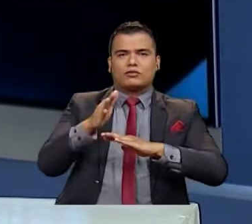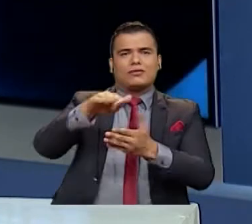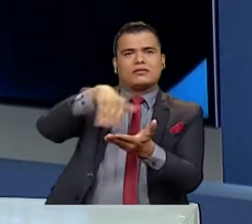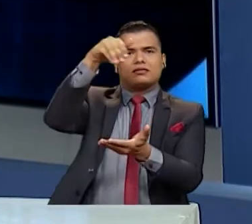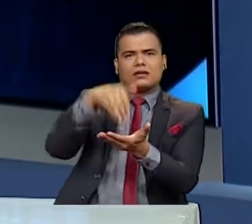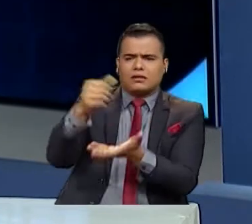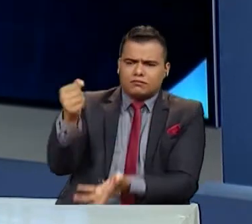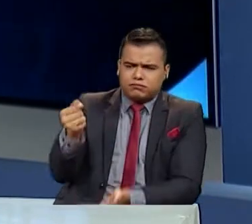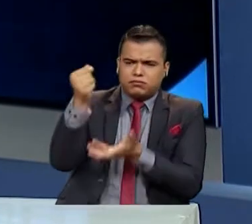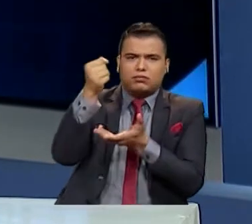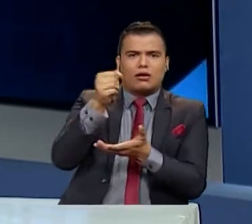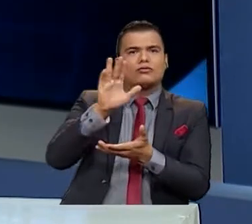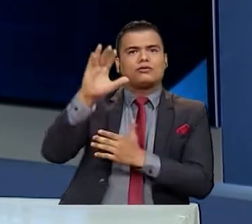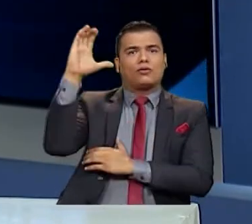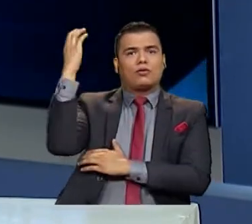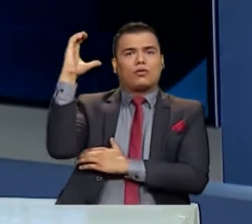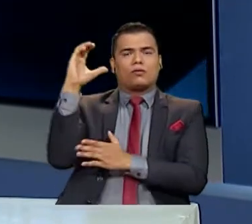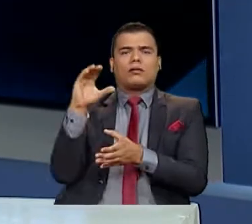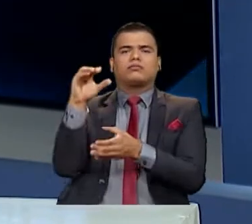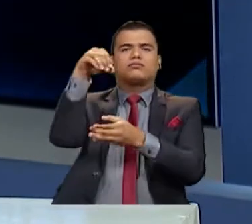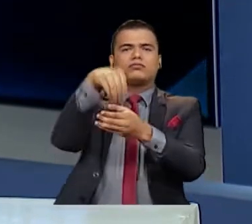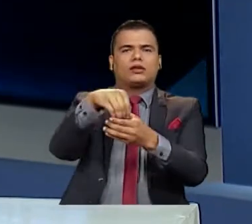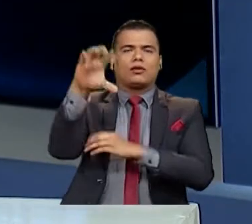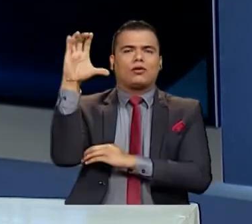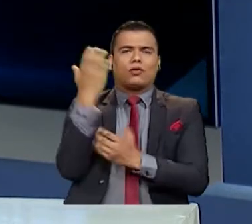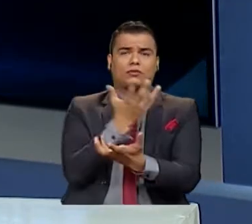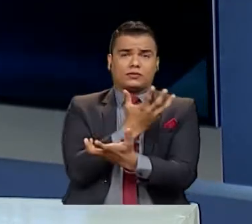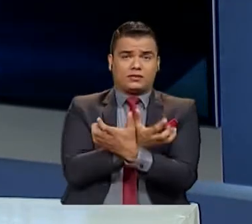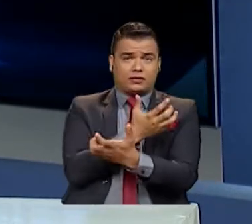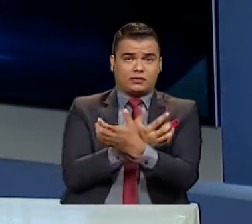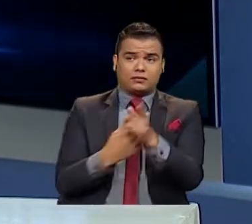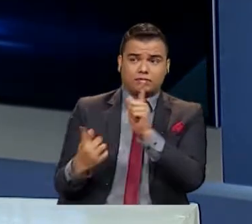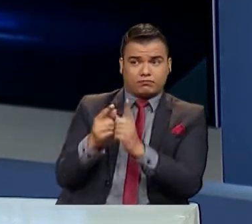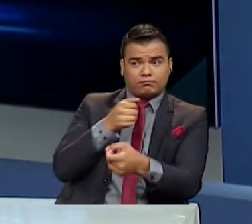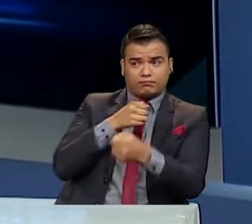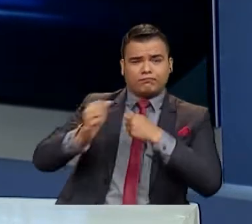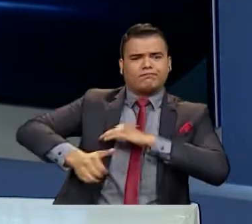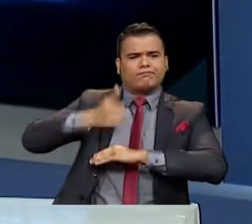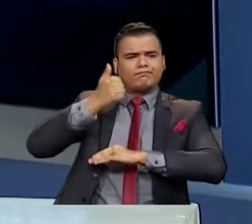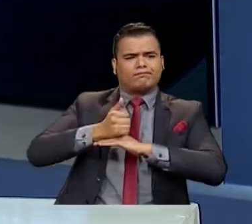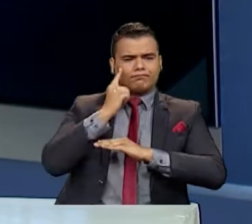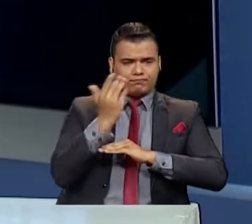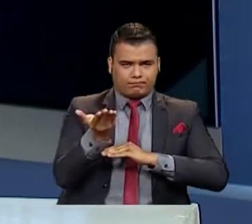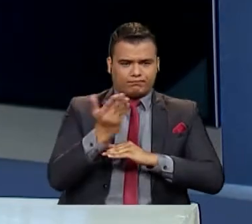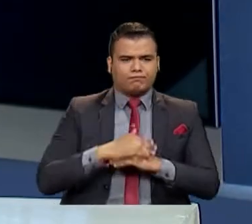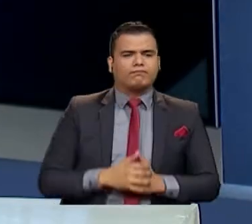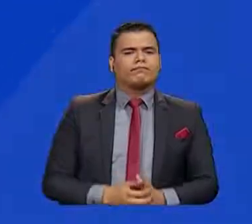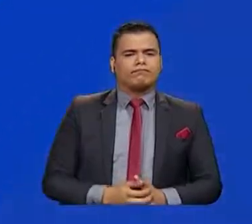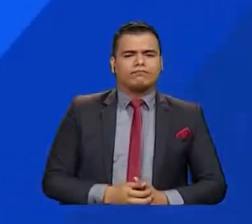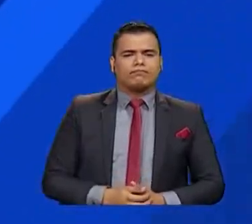los recursos de regalías en Colciencias. Ella está en entrevista con nuestro director Óscar López Noguera.